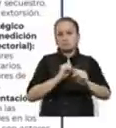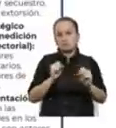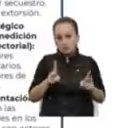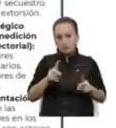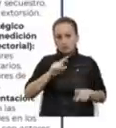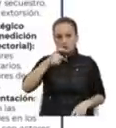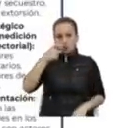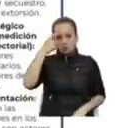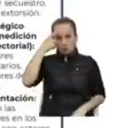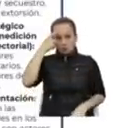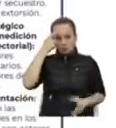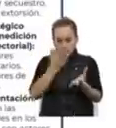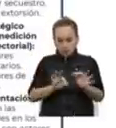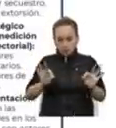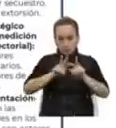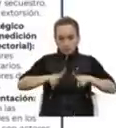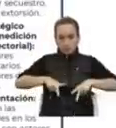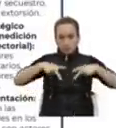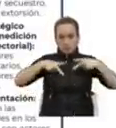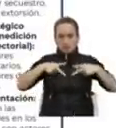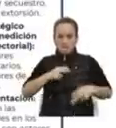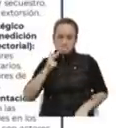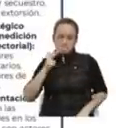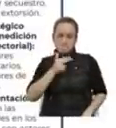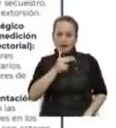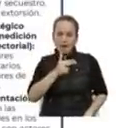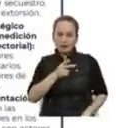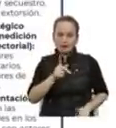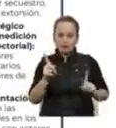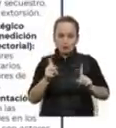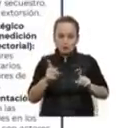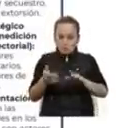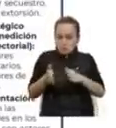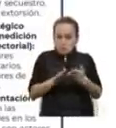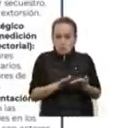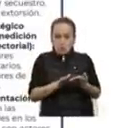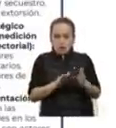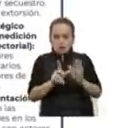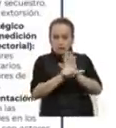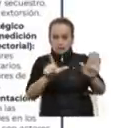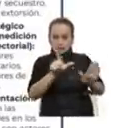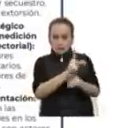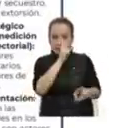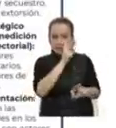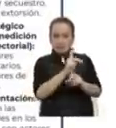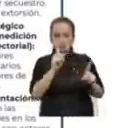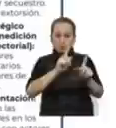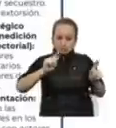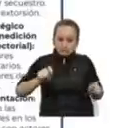este gobierno privilegia la vida, aún la vida de los delincuentes.